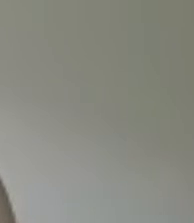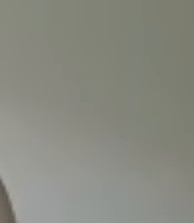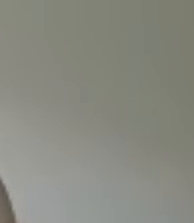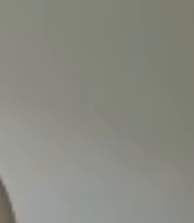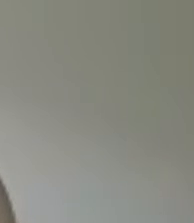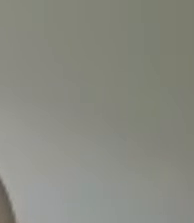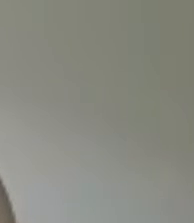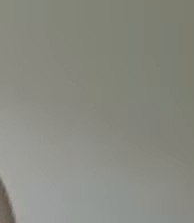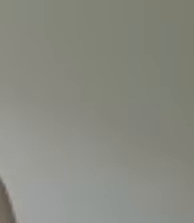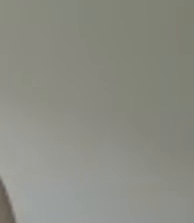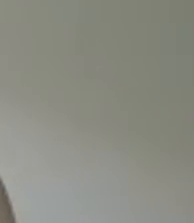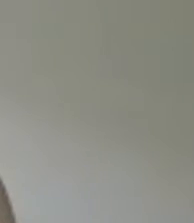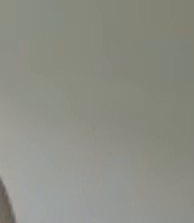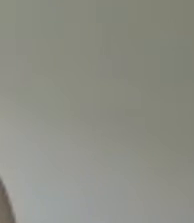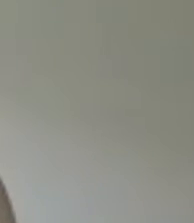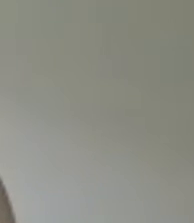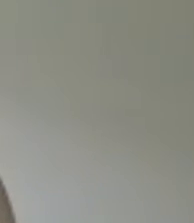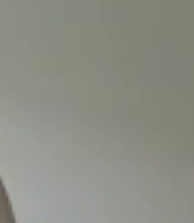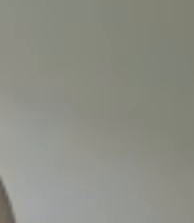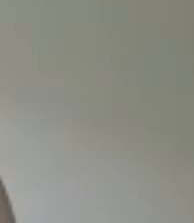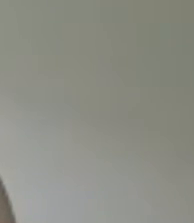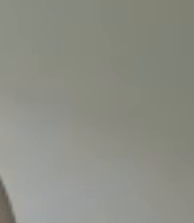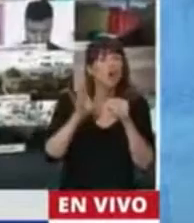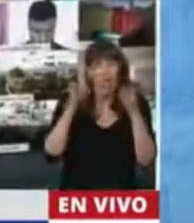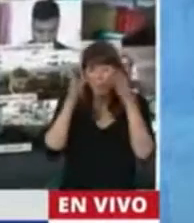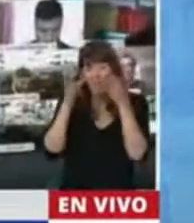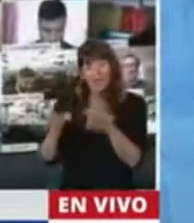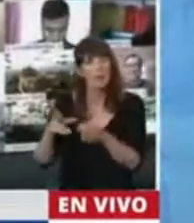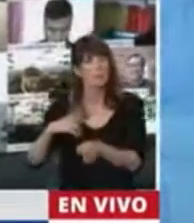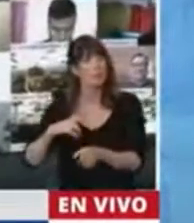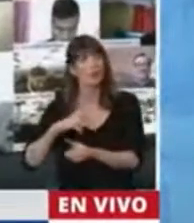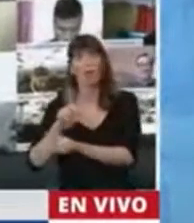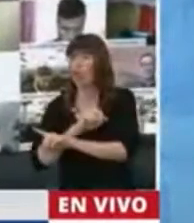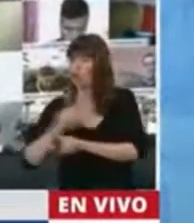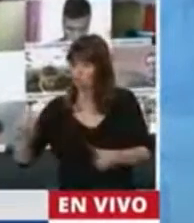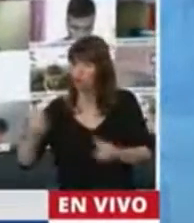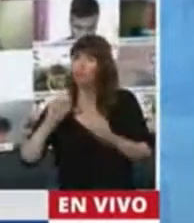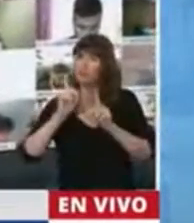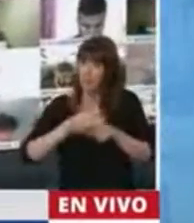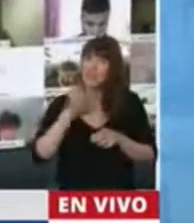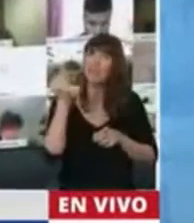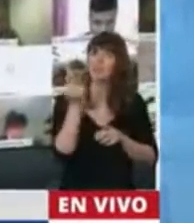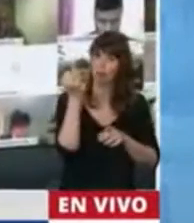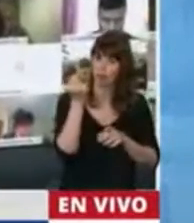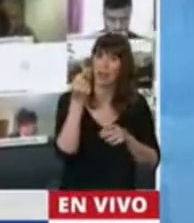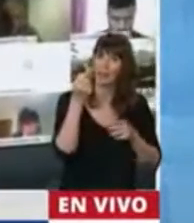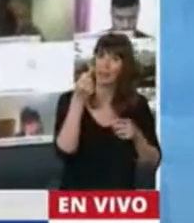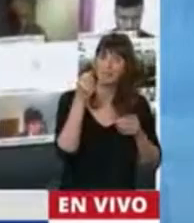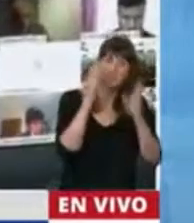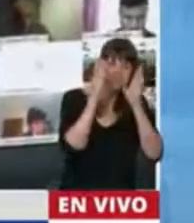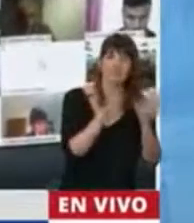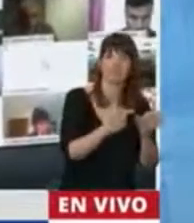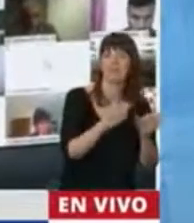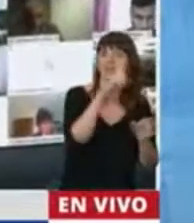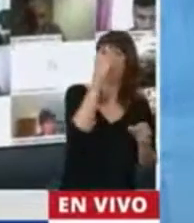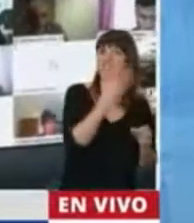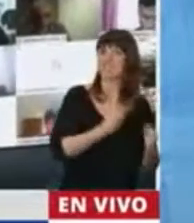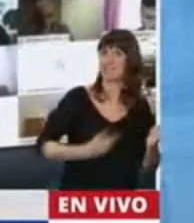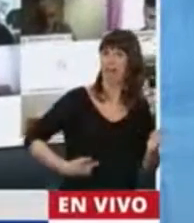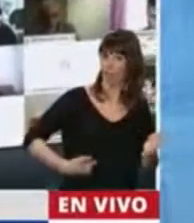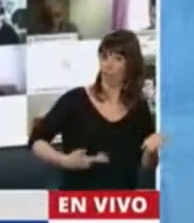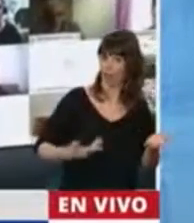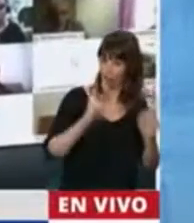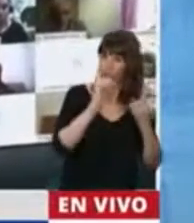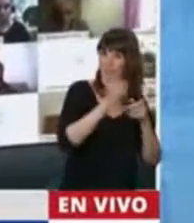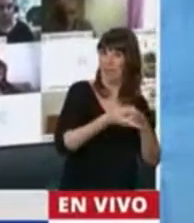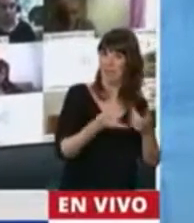legisladores que se encontraban con vigencia para tratarlo. Así que la verdad que lo hemos visto positivamente. Ahora esta